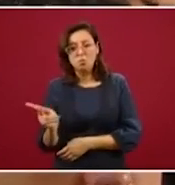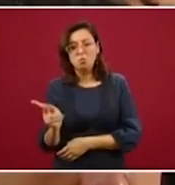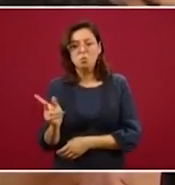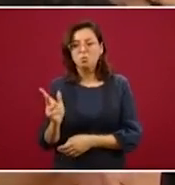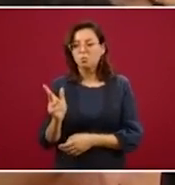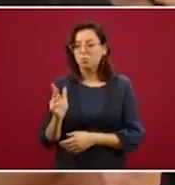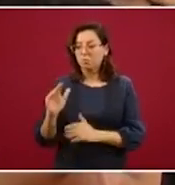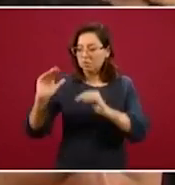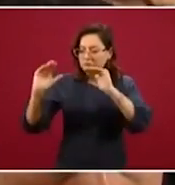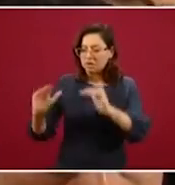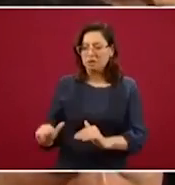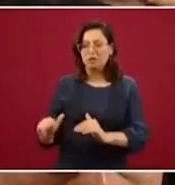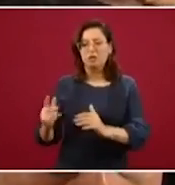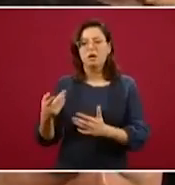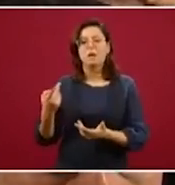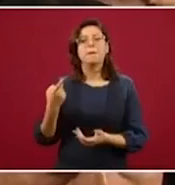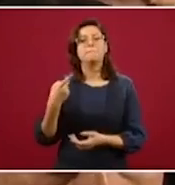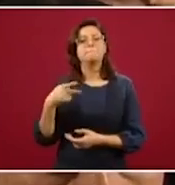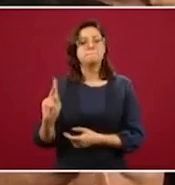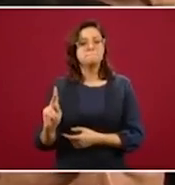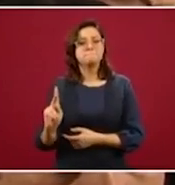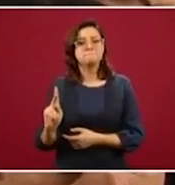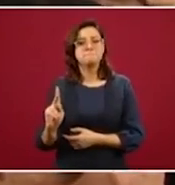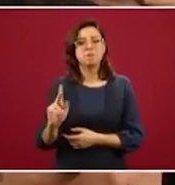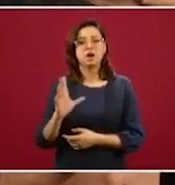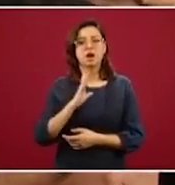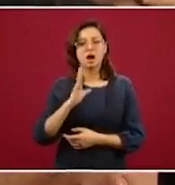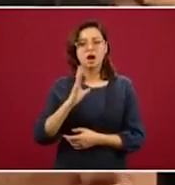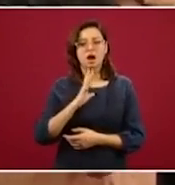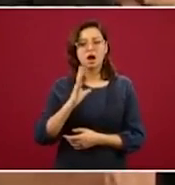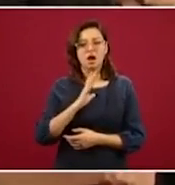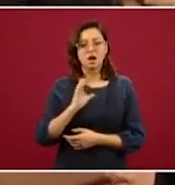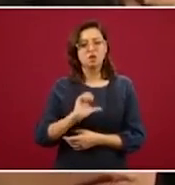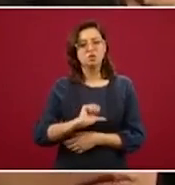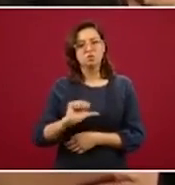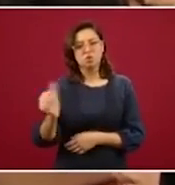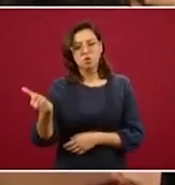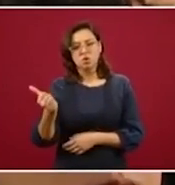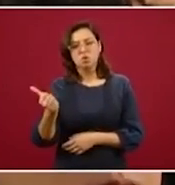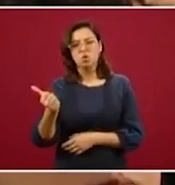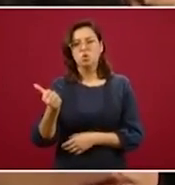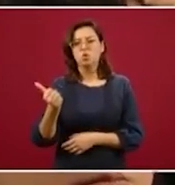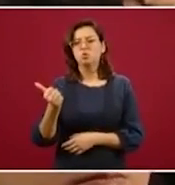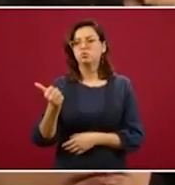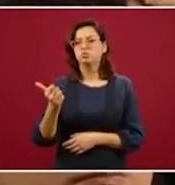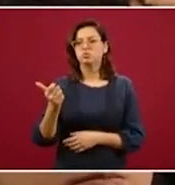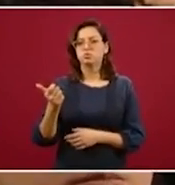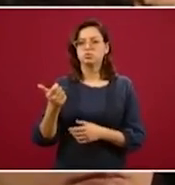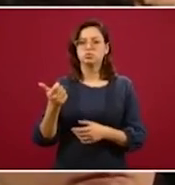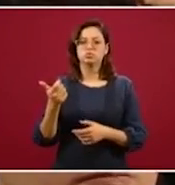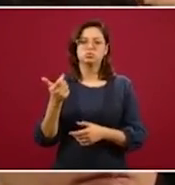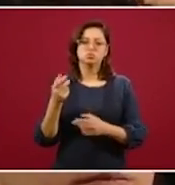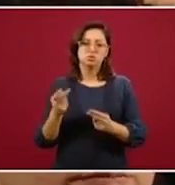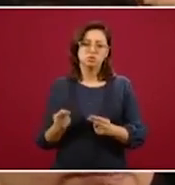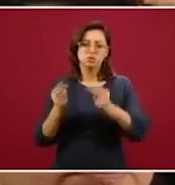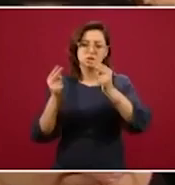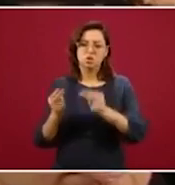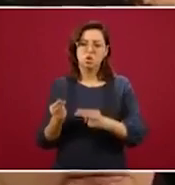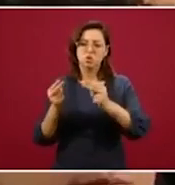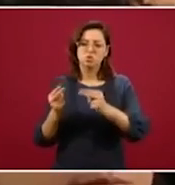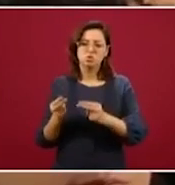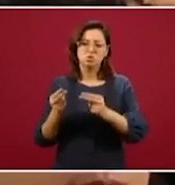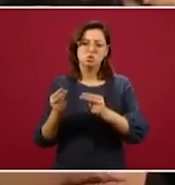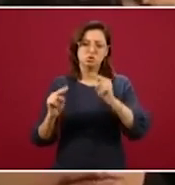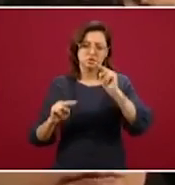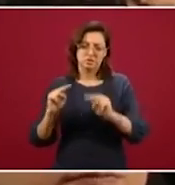decil que estos no tienen este tipo de créditos, son pequeños comercios que están un poquito